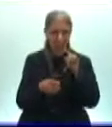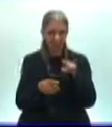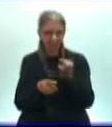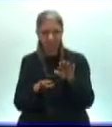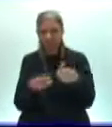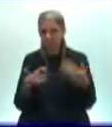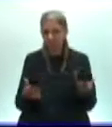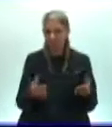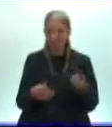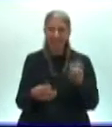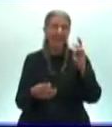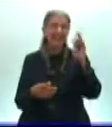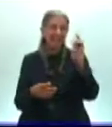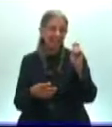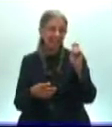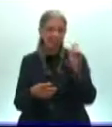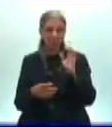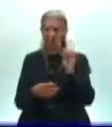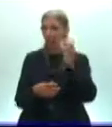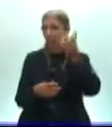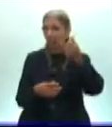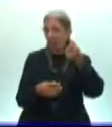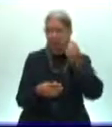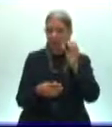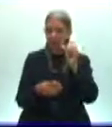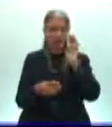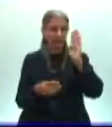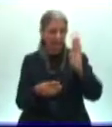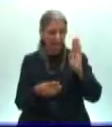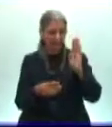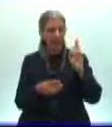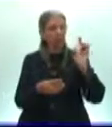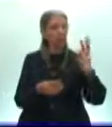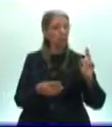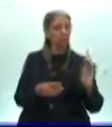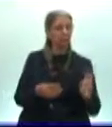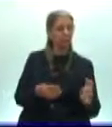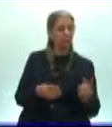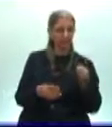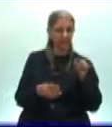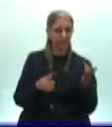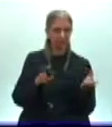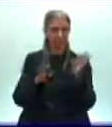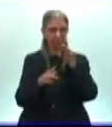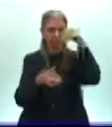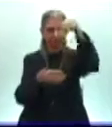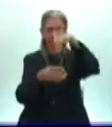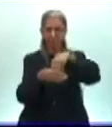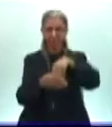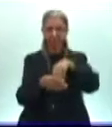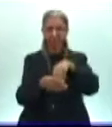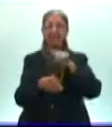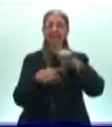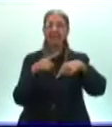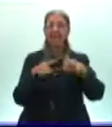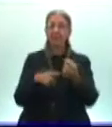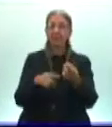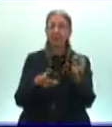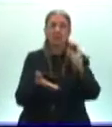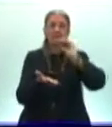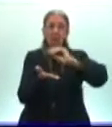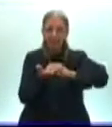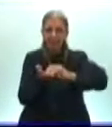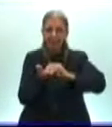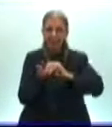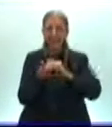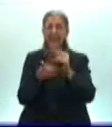se van identificando los valores que satisfacen la inecuación. Incluso como parte de la